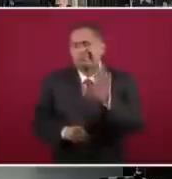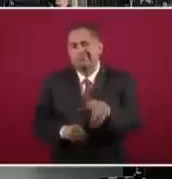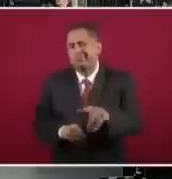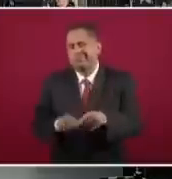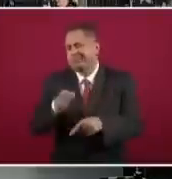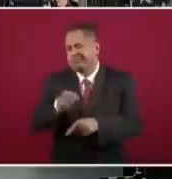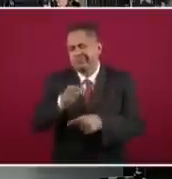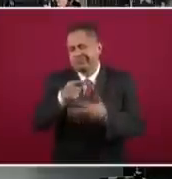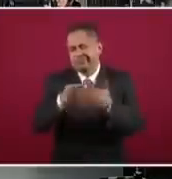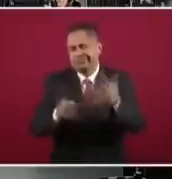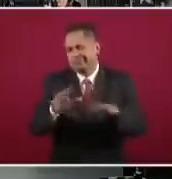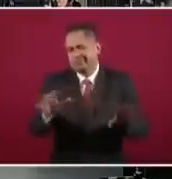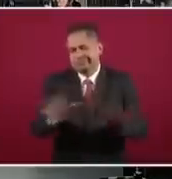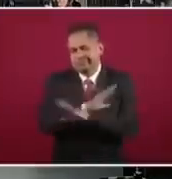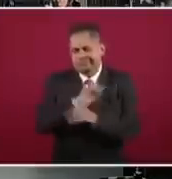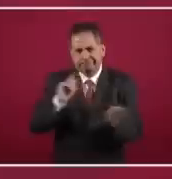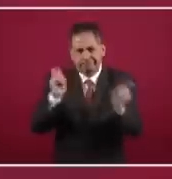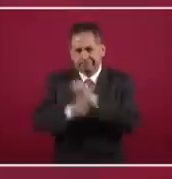cambiando mucho,